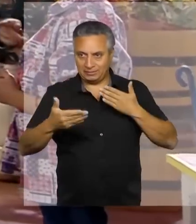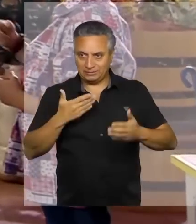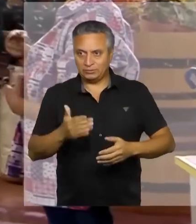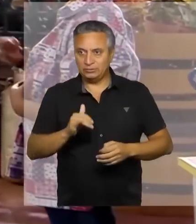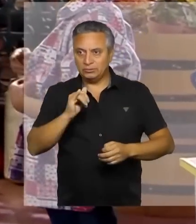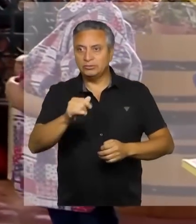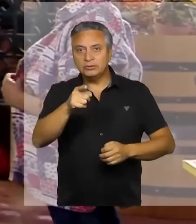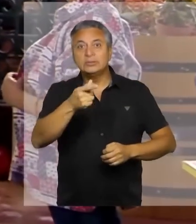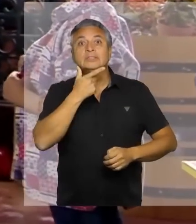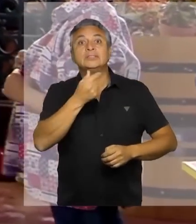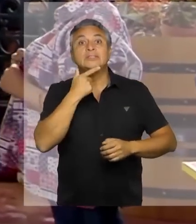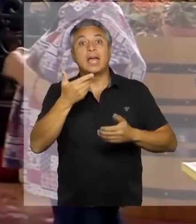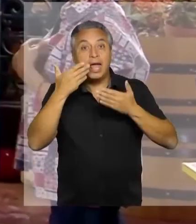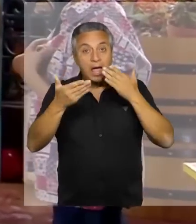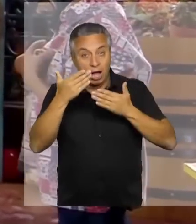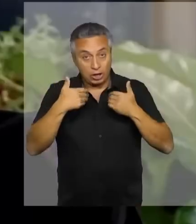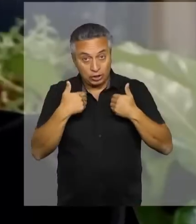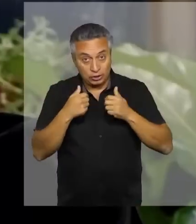quiere cantarla conmigo?